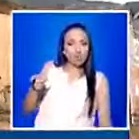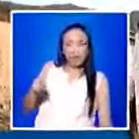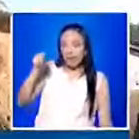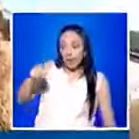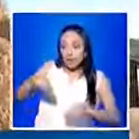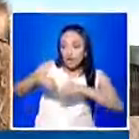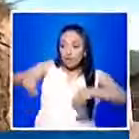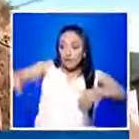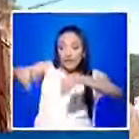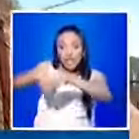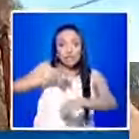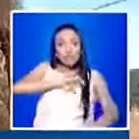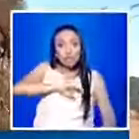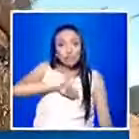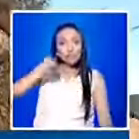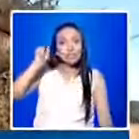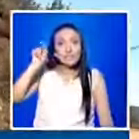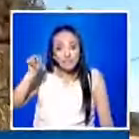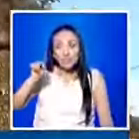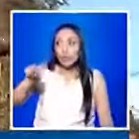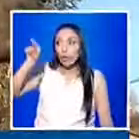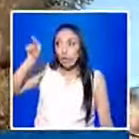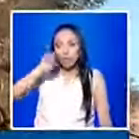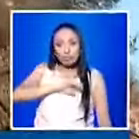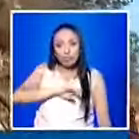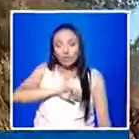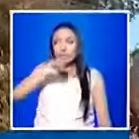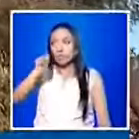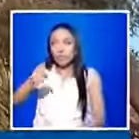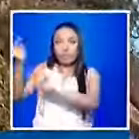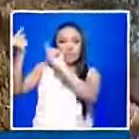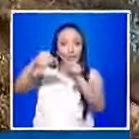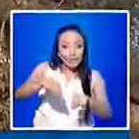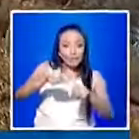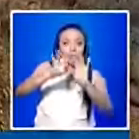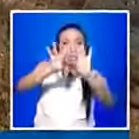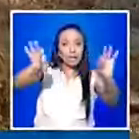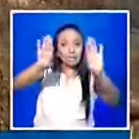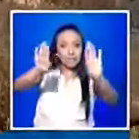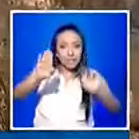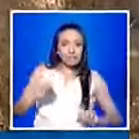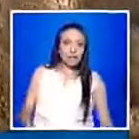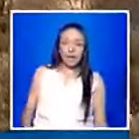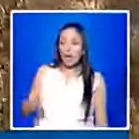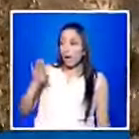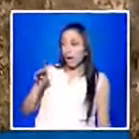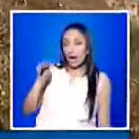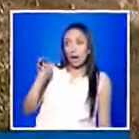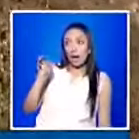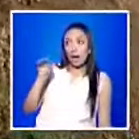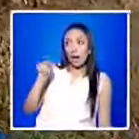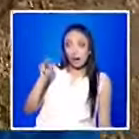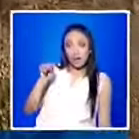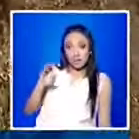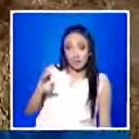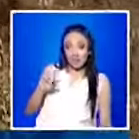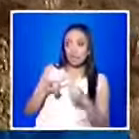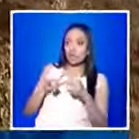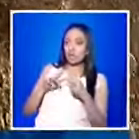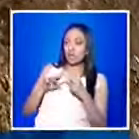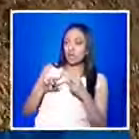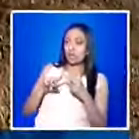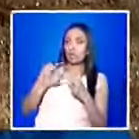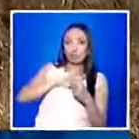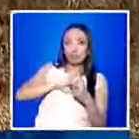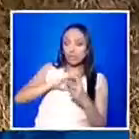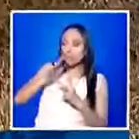ellos, ellos tienen la potestad de venir y limpiar. Se ha hecho la gestión con las señores de la AMC, con los señores de Parques y Jardines, pero obviamente